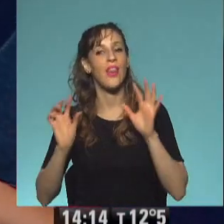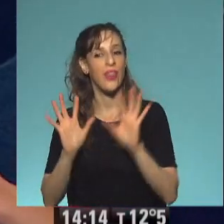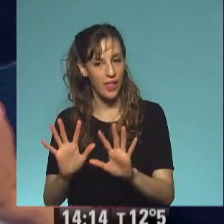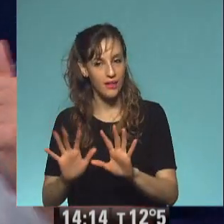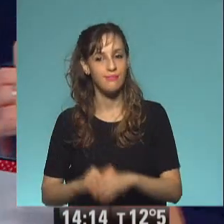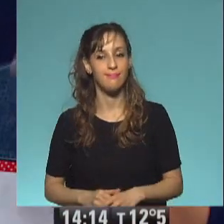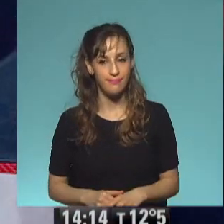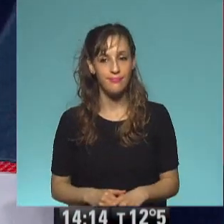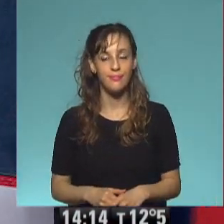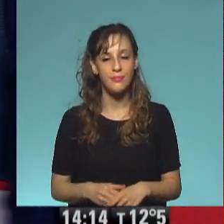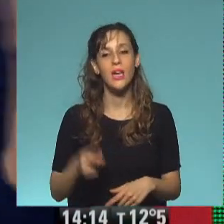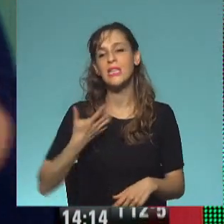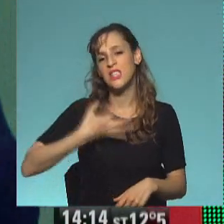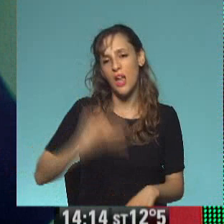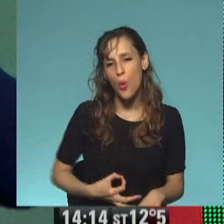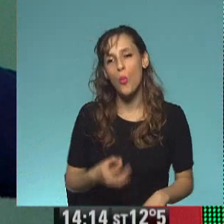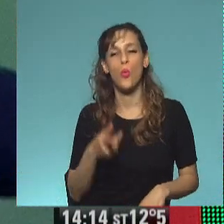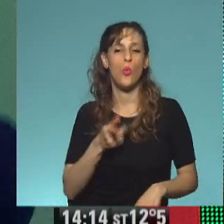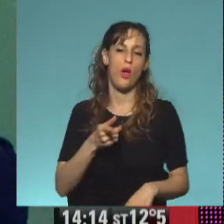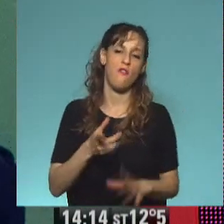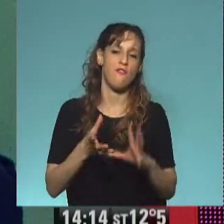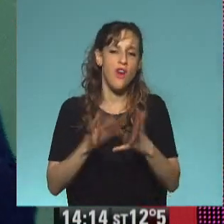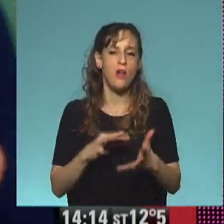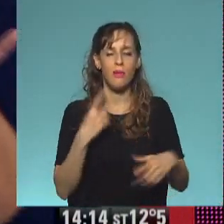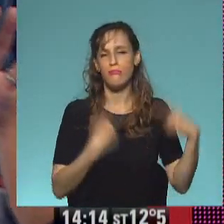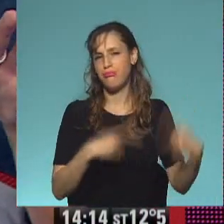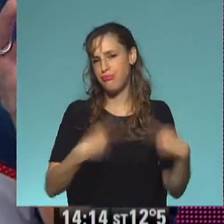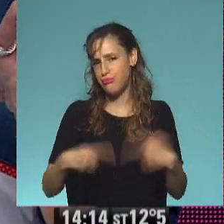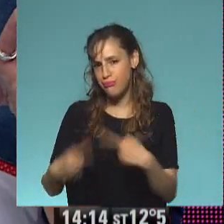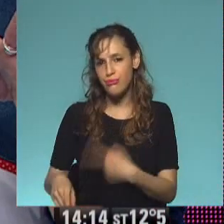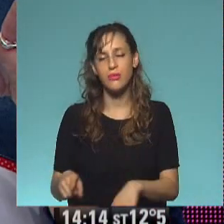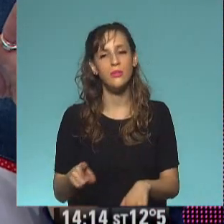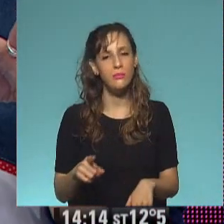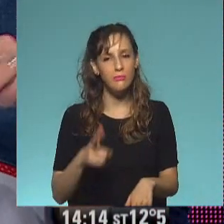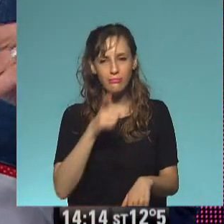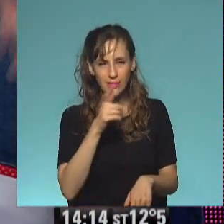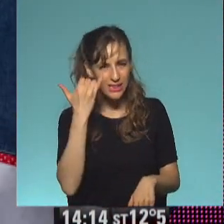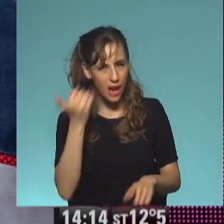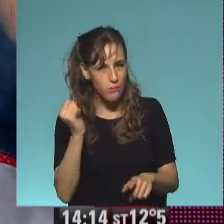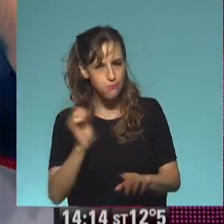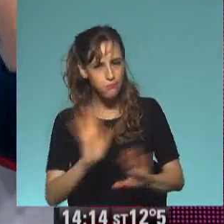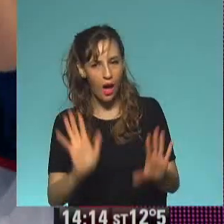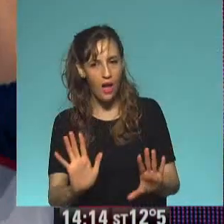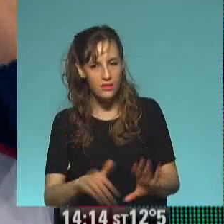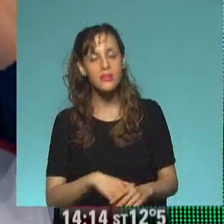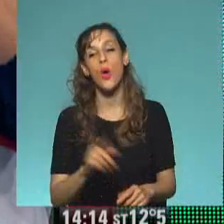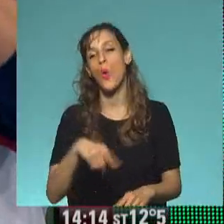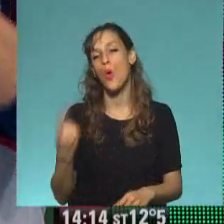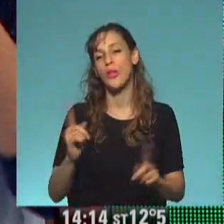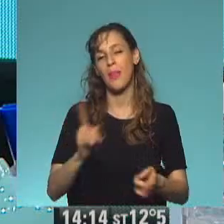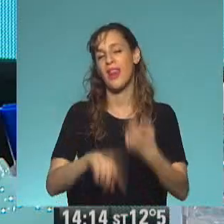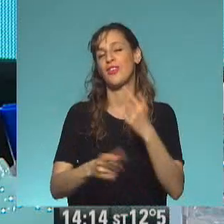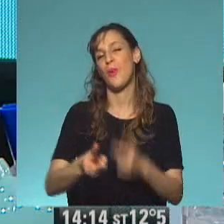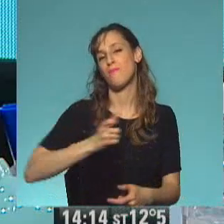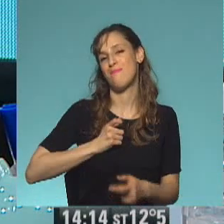Bien. Seguramente habrán otros que lo hicieron de otras maneras. No me estoy salteando ninguna de las que pasamos, ¿no? No y otros que nos mandaron el resultado. No, porque